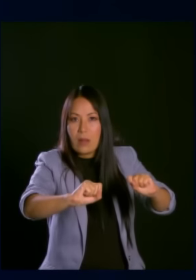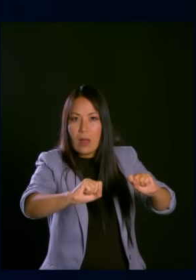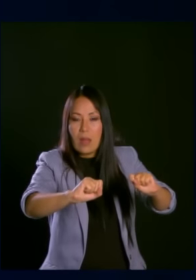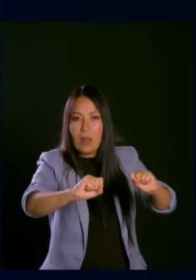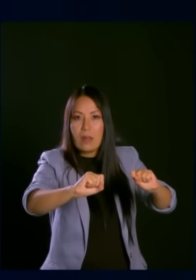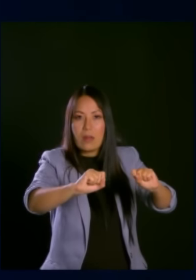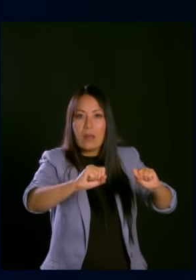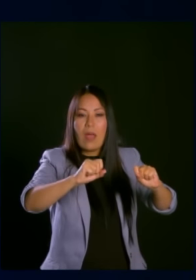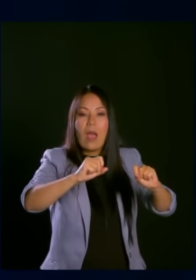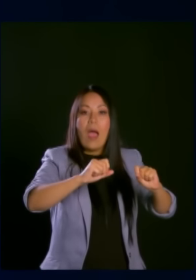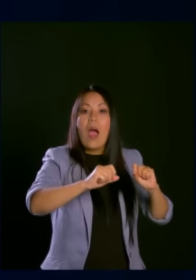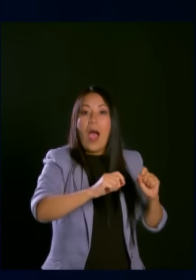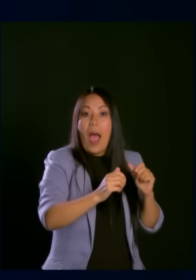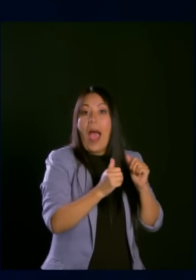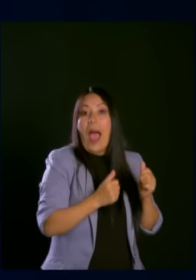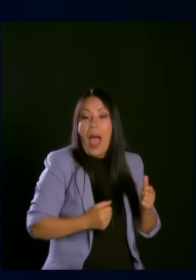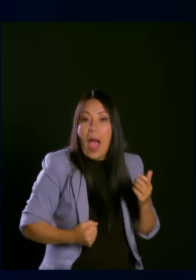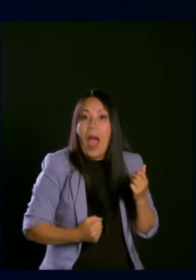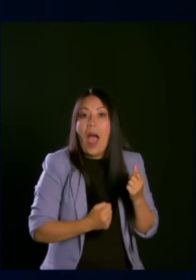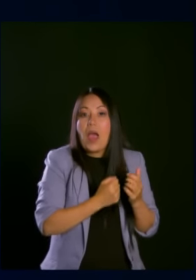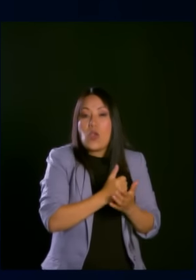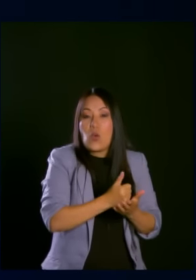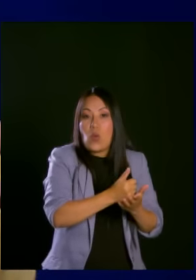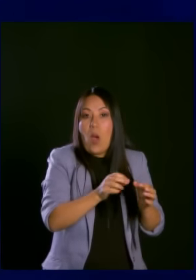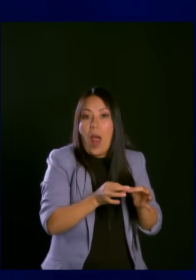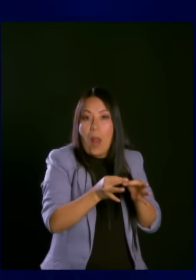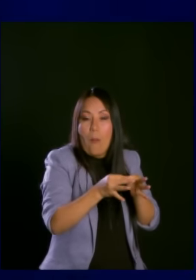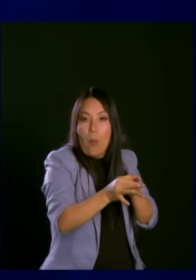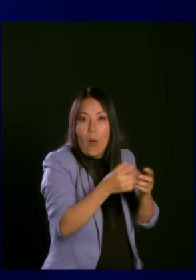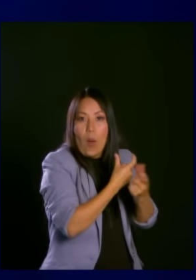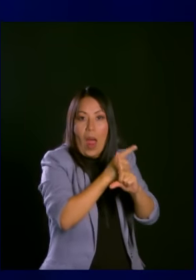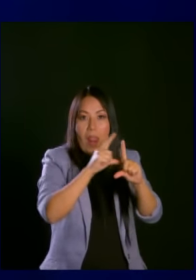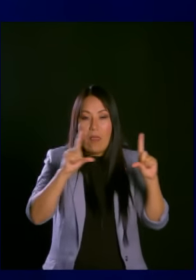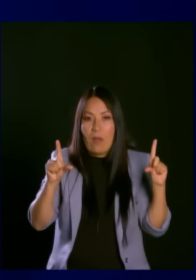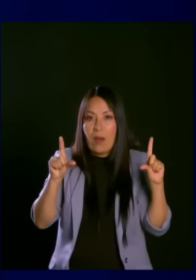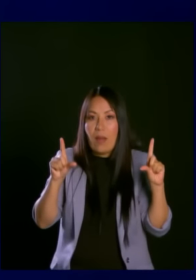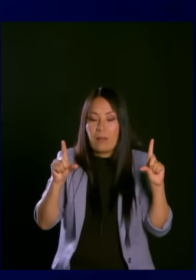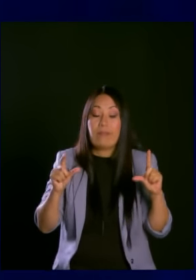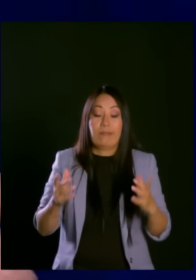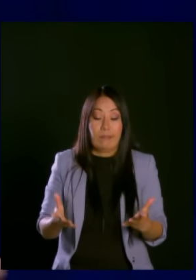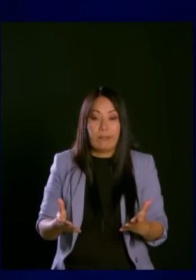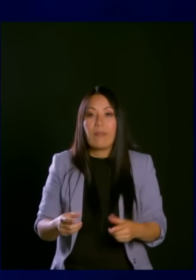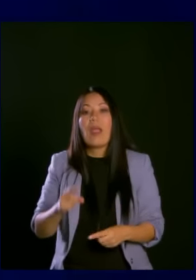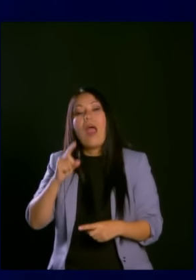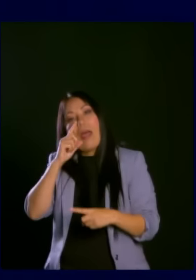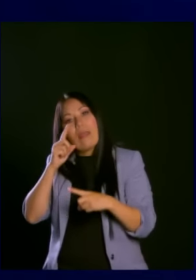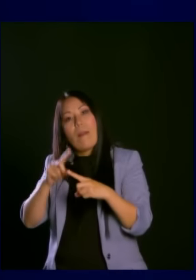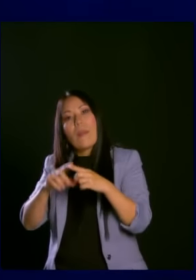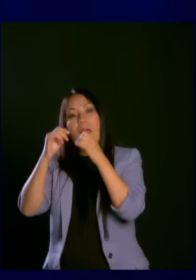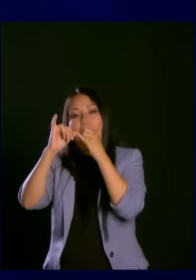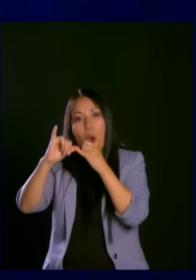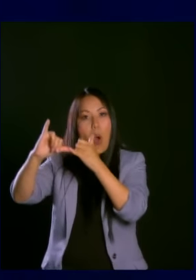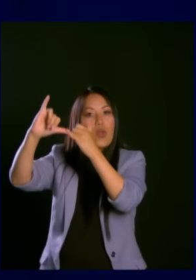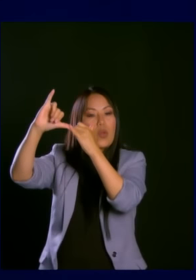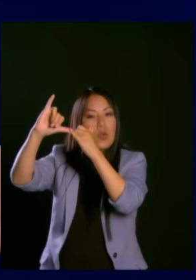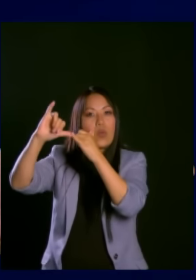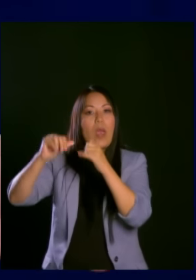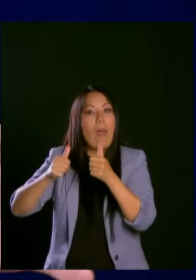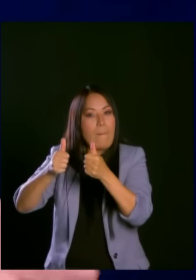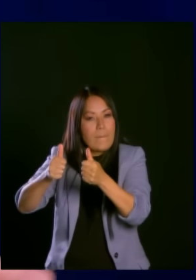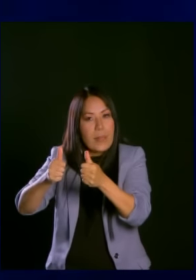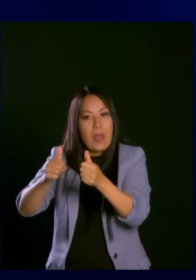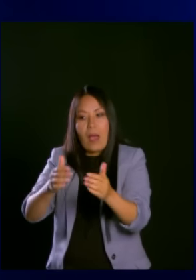entrar a la tierra prometida, pero lo llevó hasta ahí. El emprendimiento de Josué fue muy bueno. Logró repartir la tierra prometida.